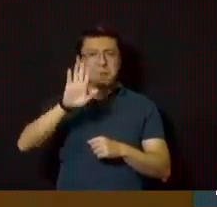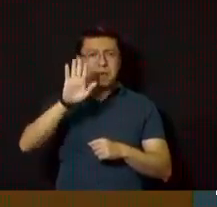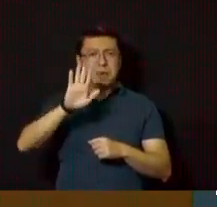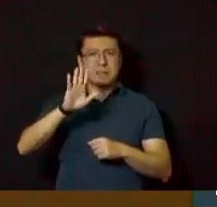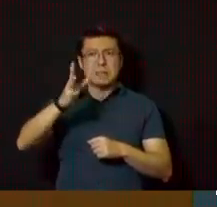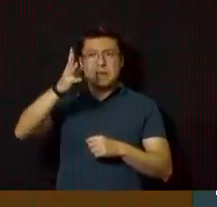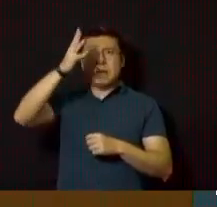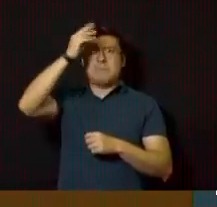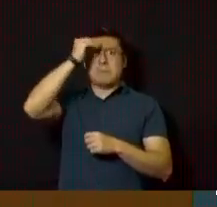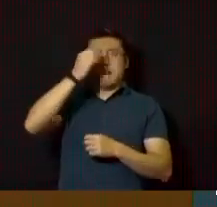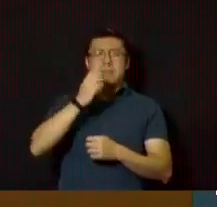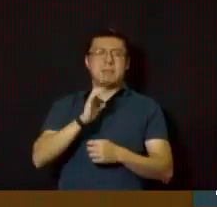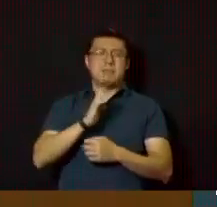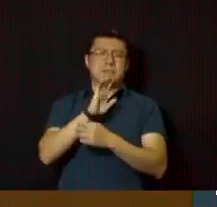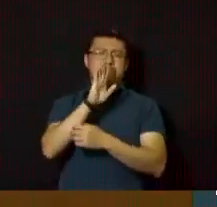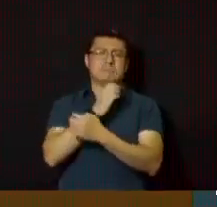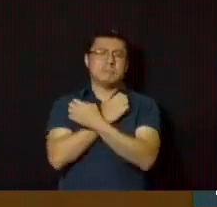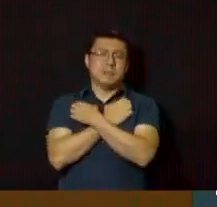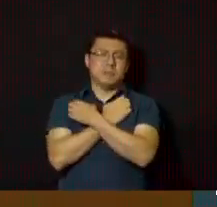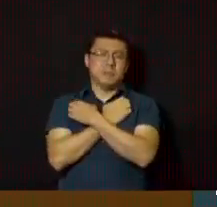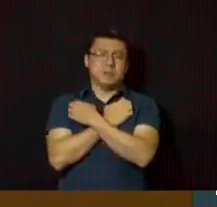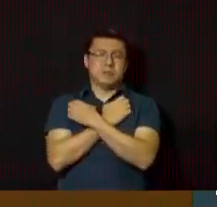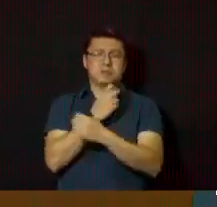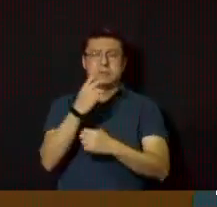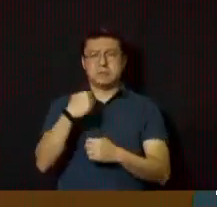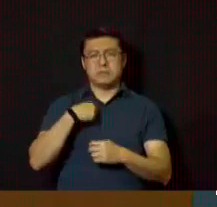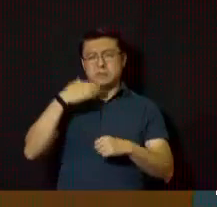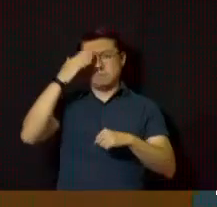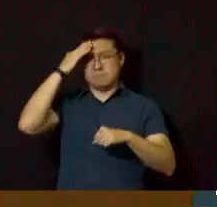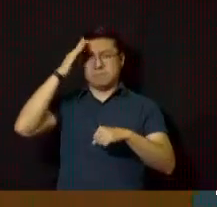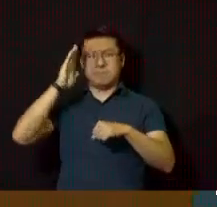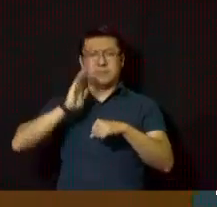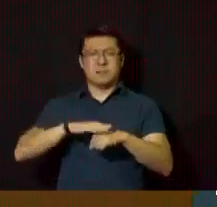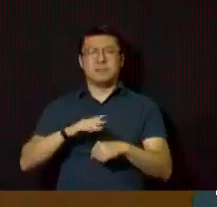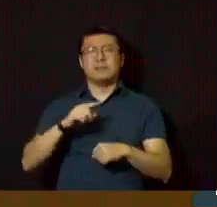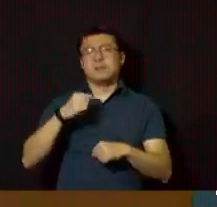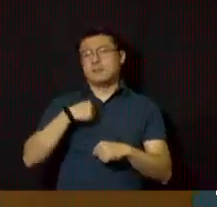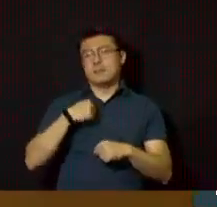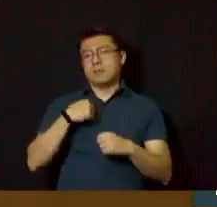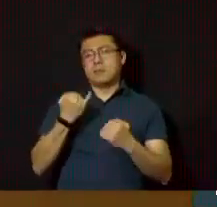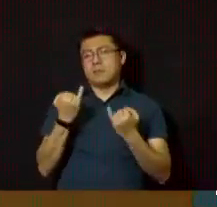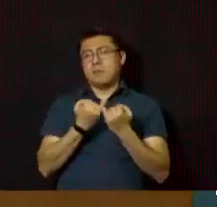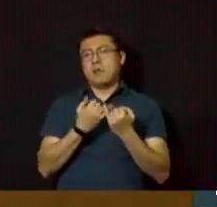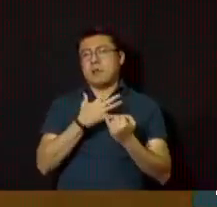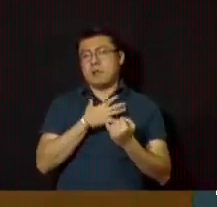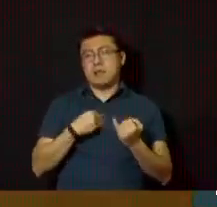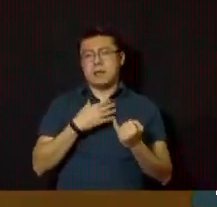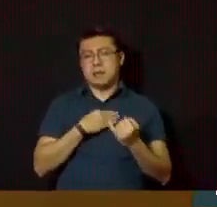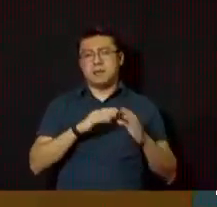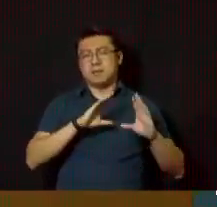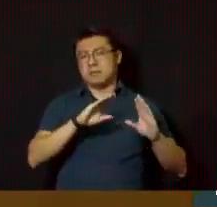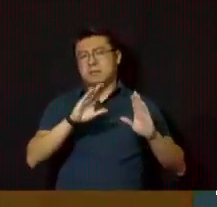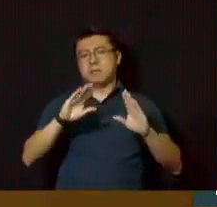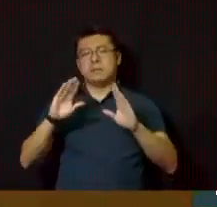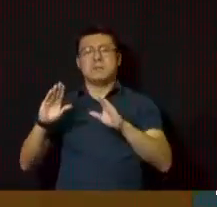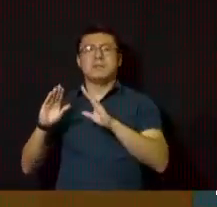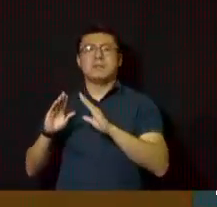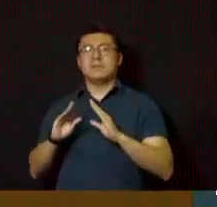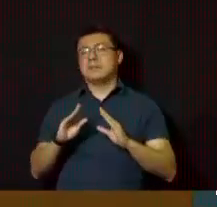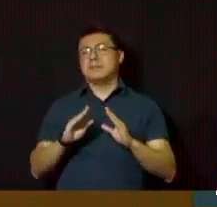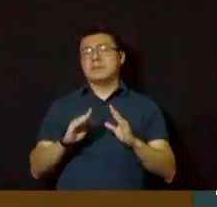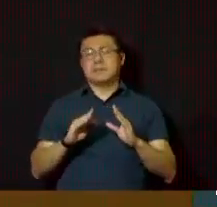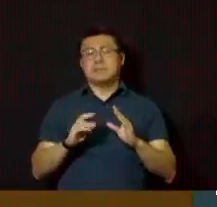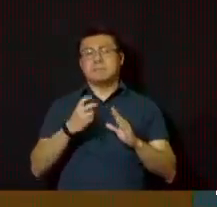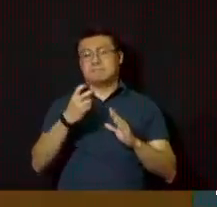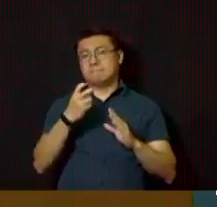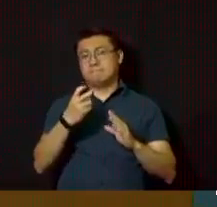educando los viajes y eso se me ha quedado grabado, de que yo también con mis hijos pues los voy a hacer. Lo voy a hacer